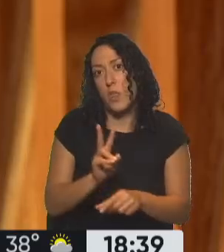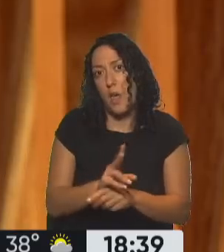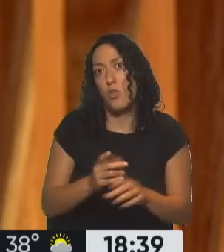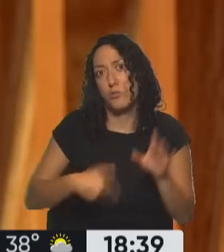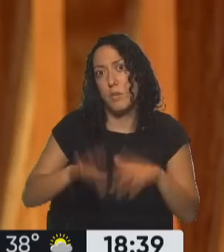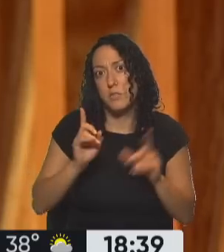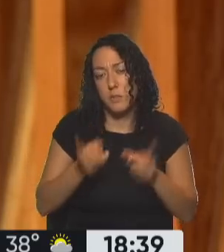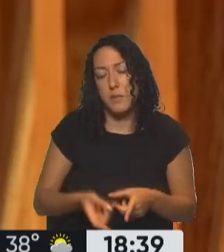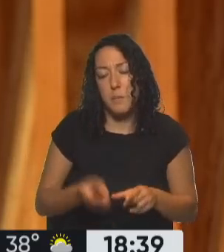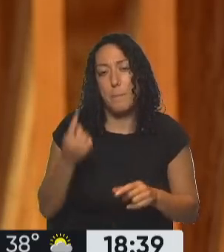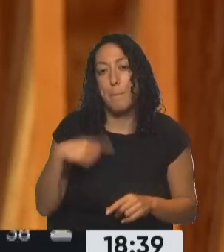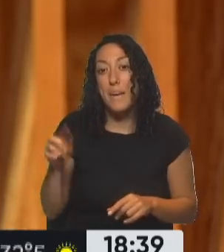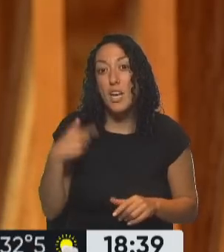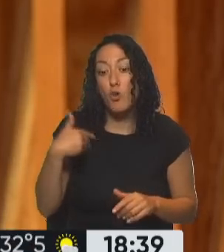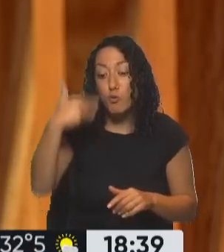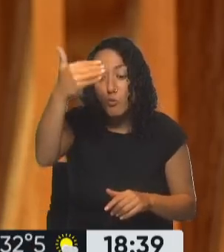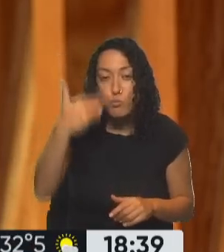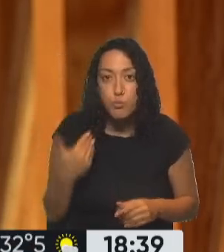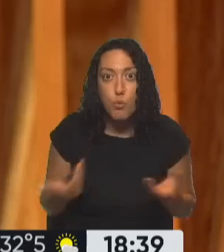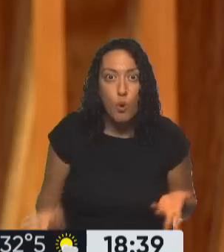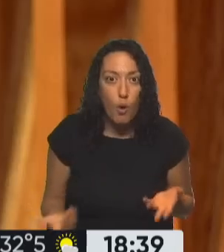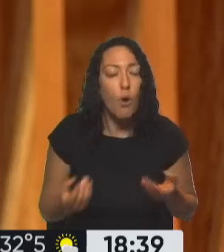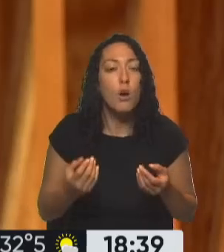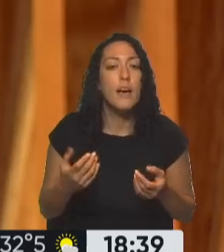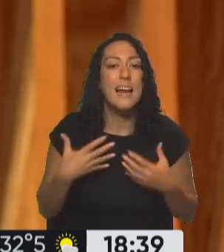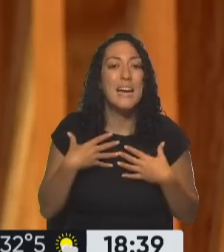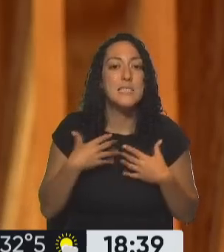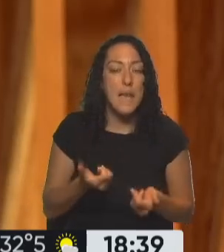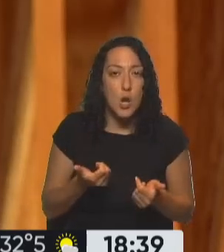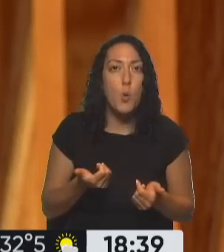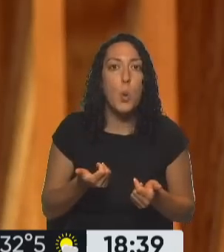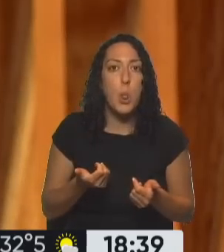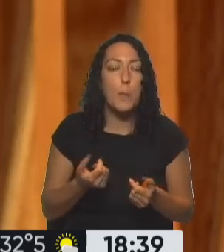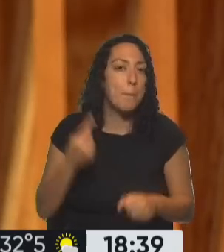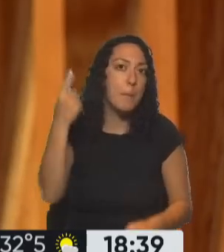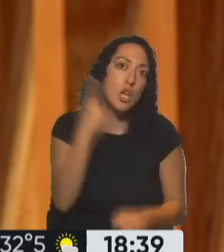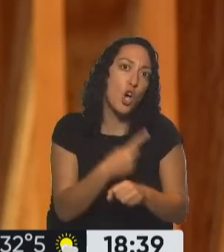Pero pensar en lo que queda por delante, yo te diría que la salud siga siendo